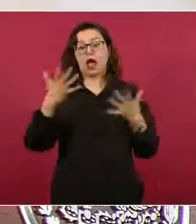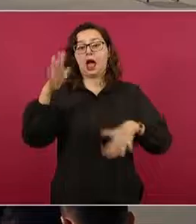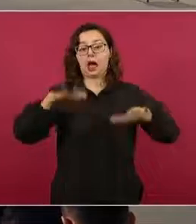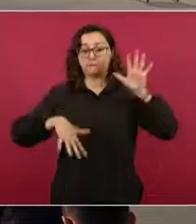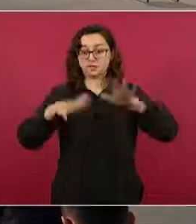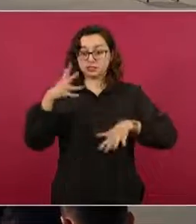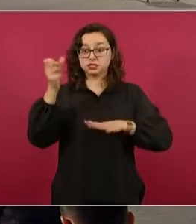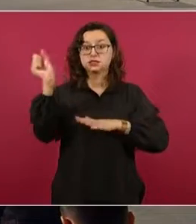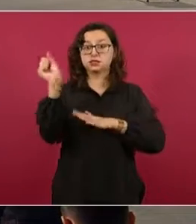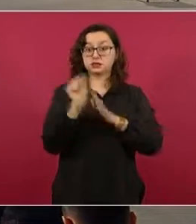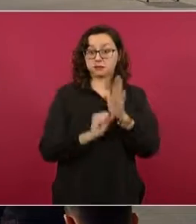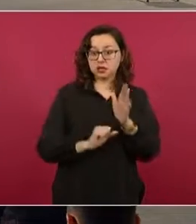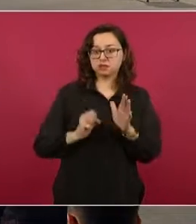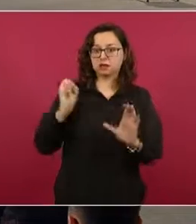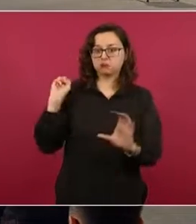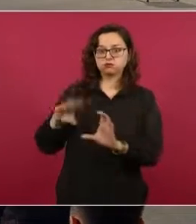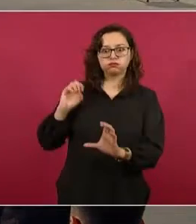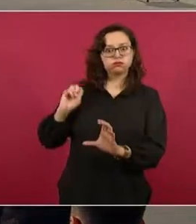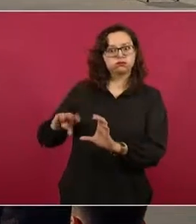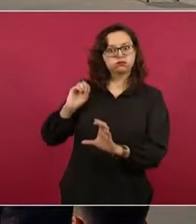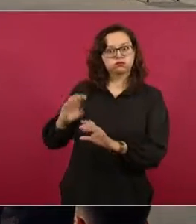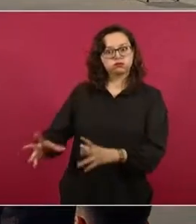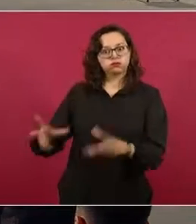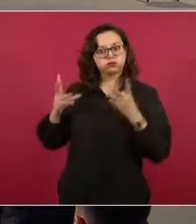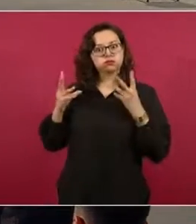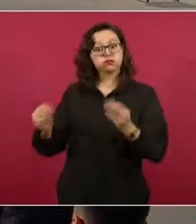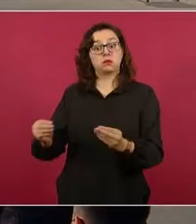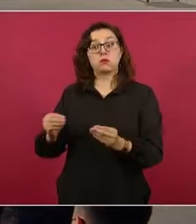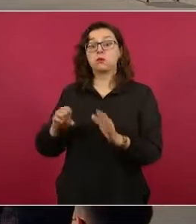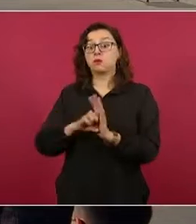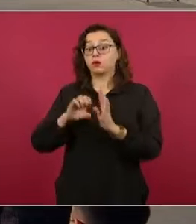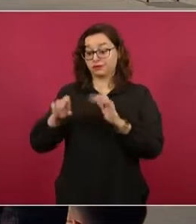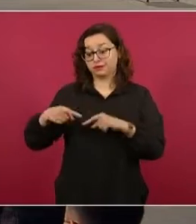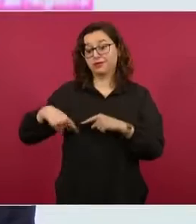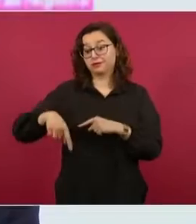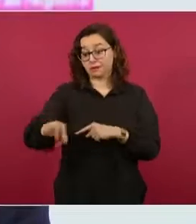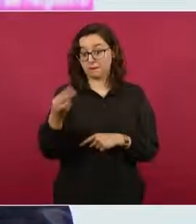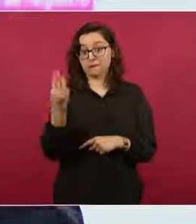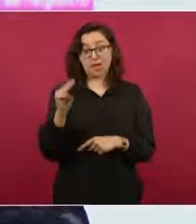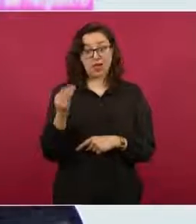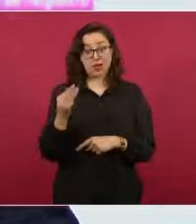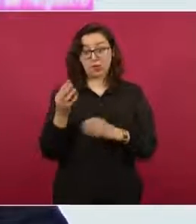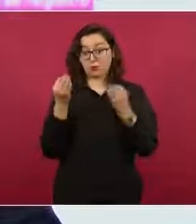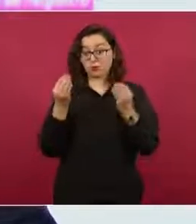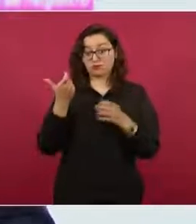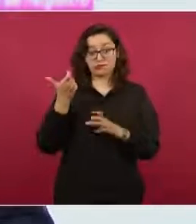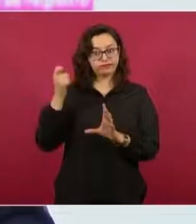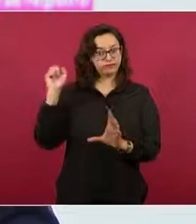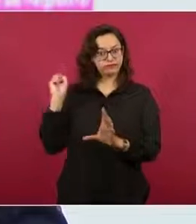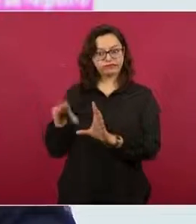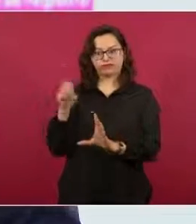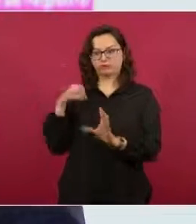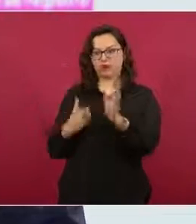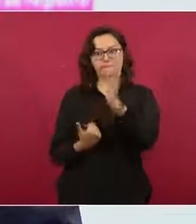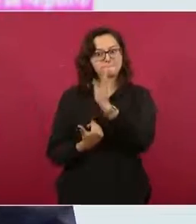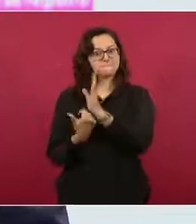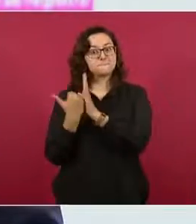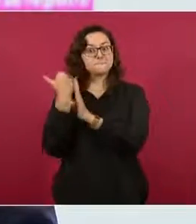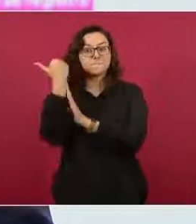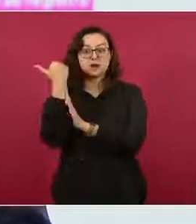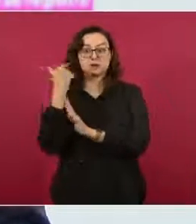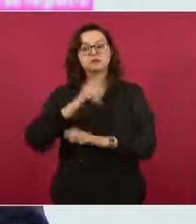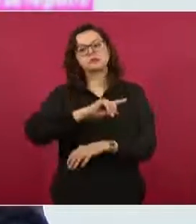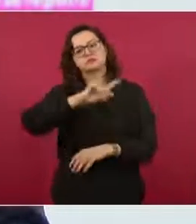que se recibe cada año más, como mayo es un mes en el que sube bastante, y hay meses en los cuales baja, como es el caso de